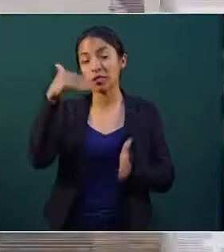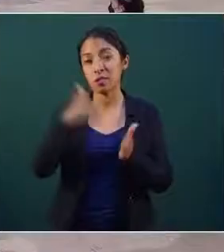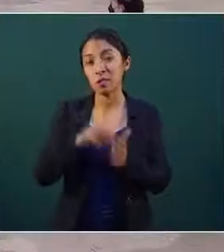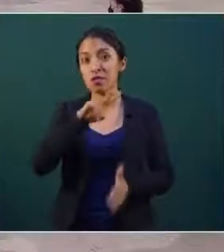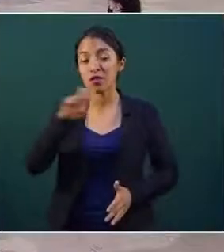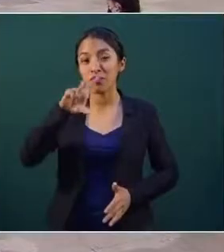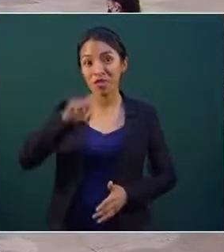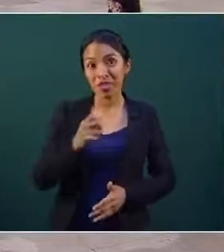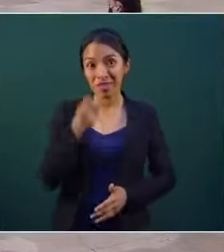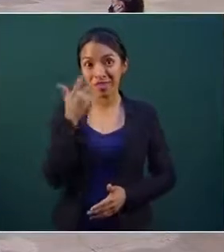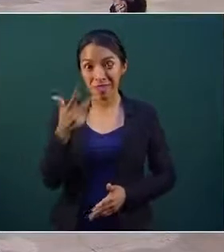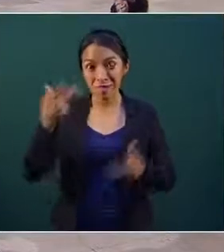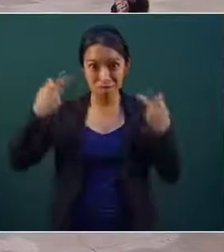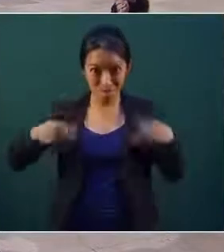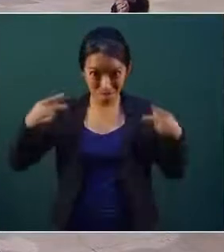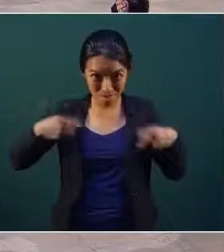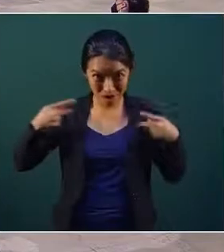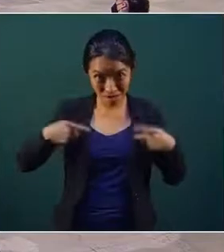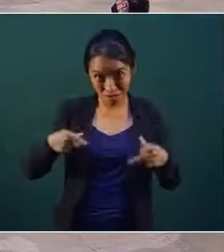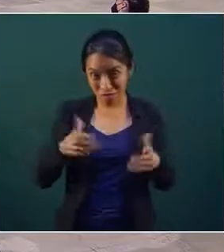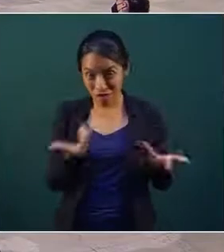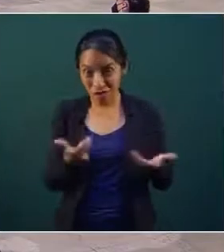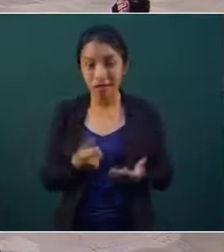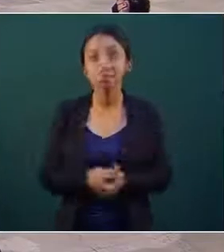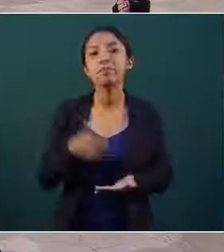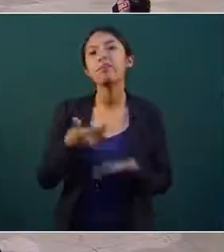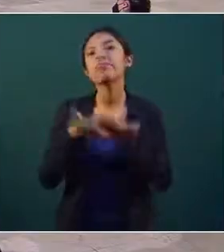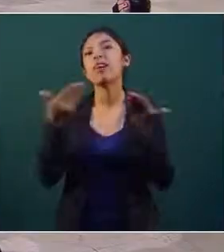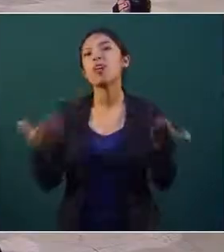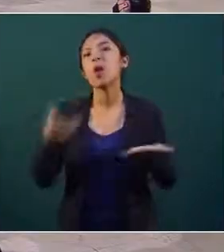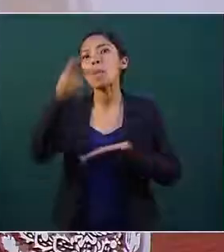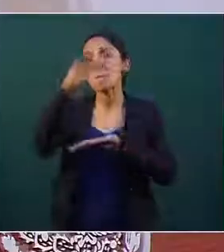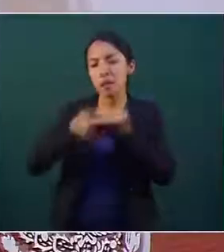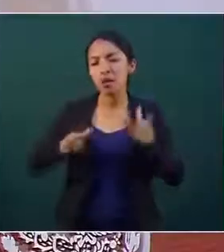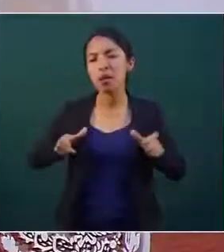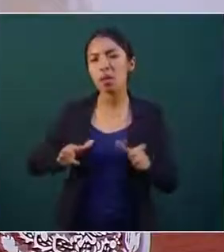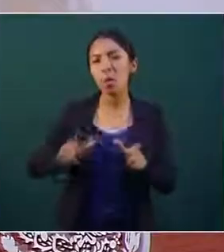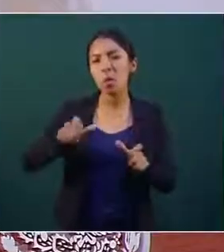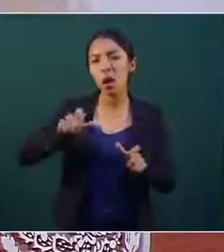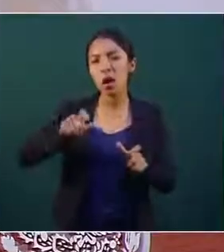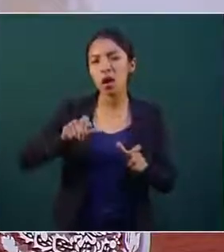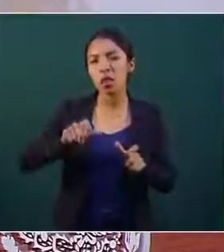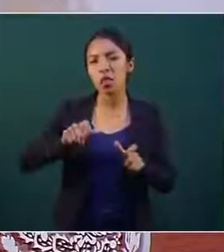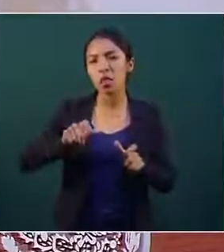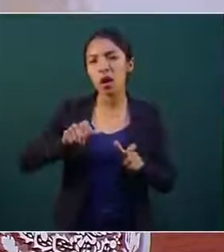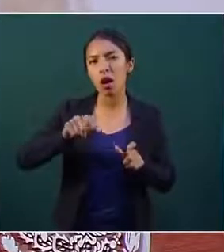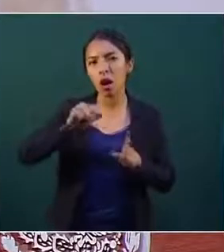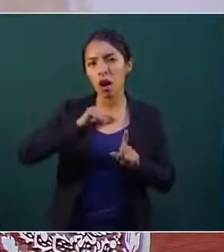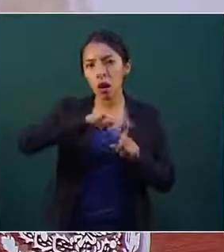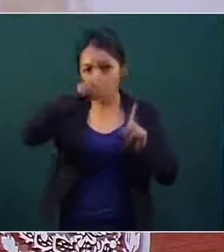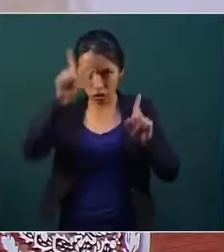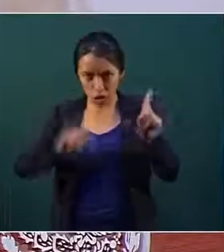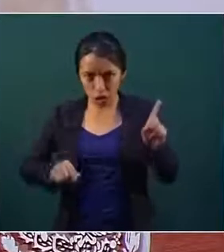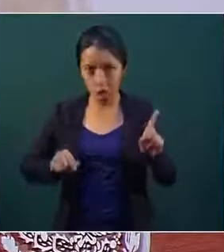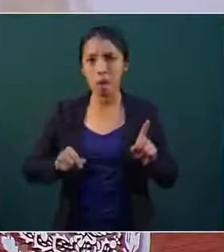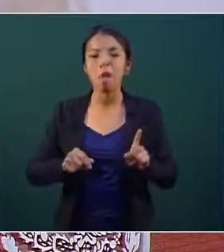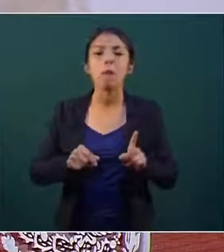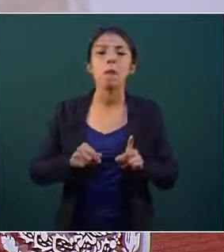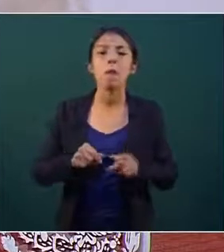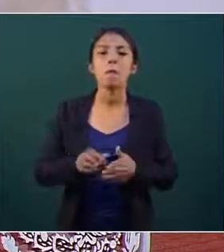15.338 elementos. Siguiendo con el plan de la Guardia Nacional, Plan Marina y Plan